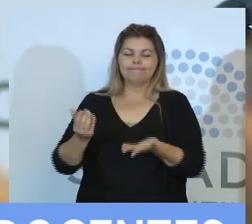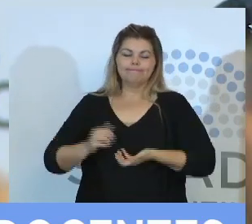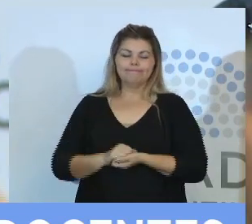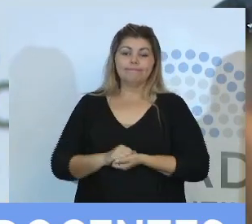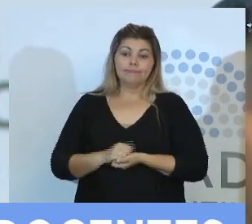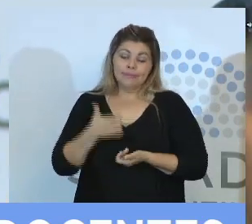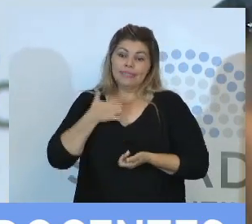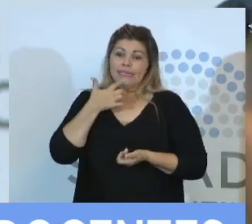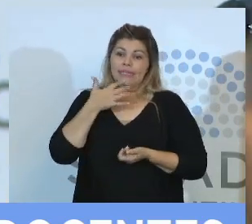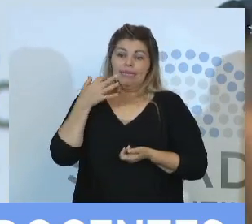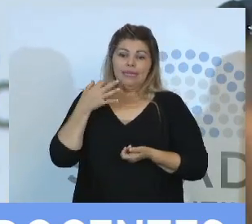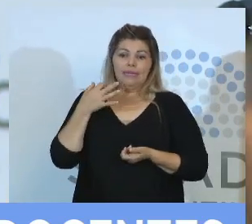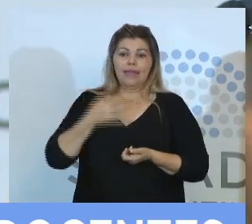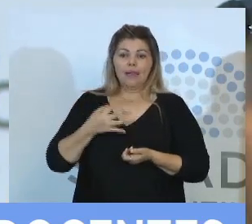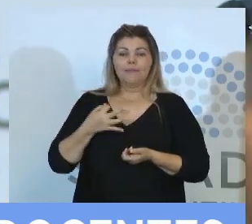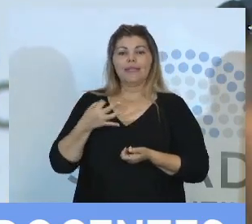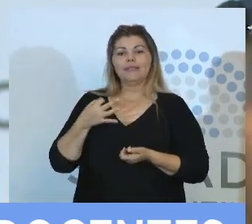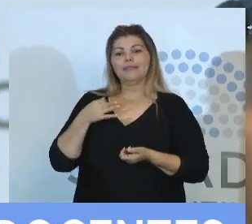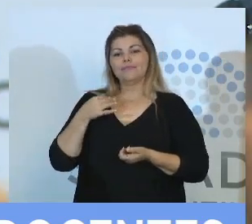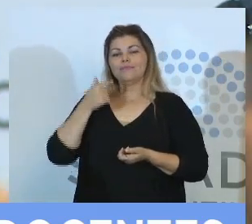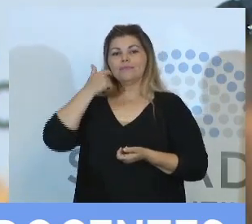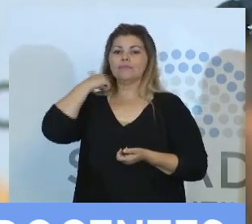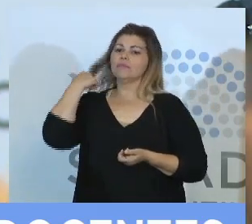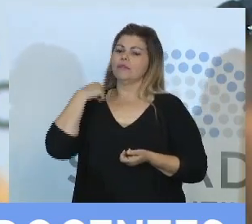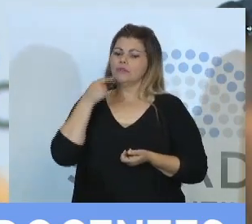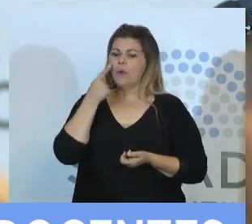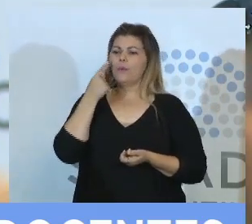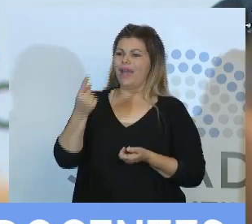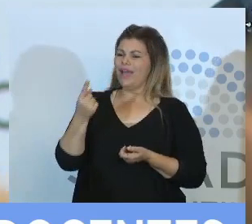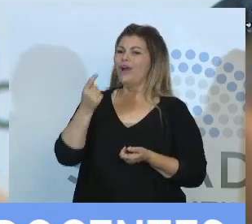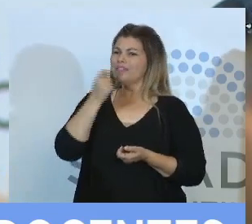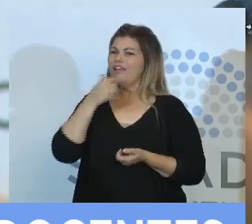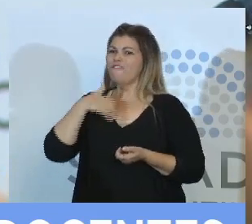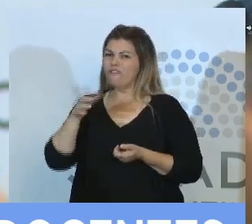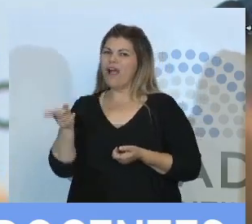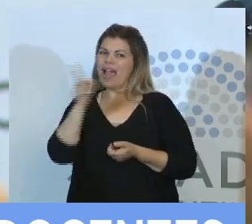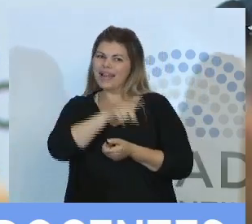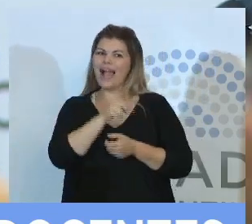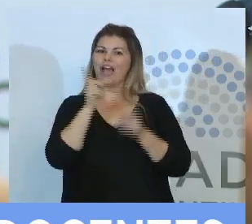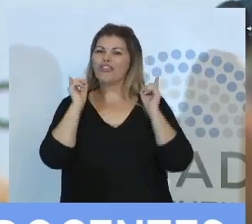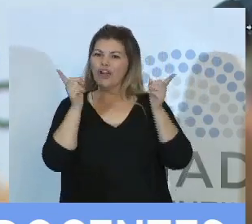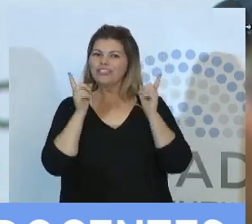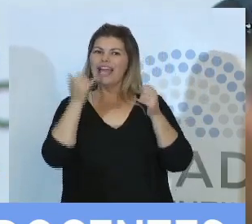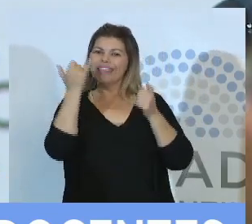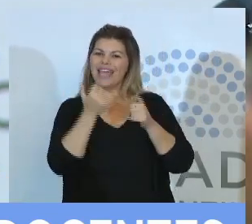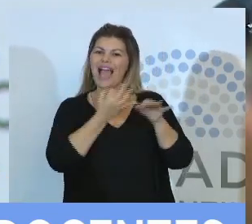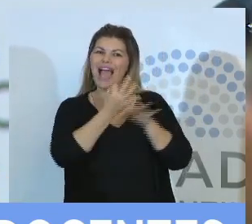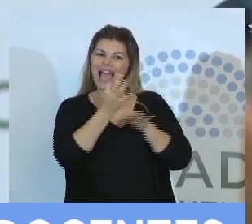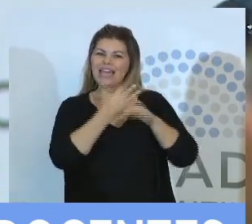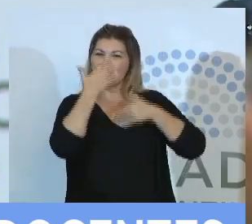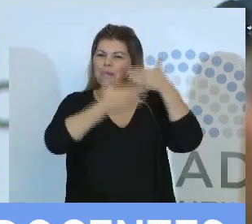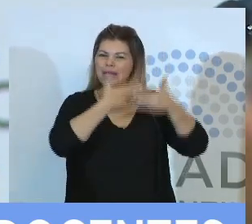Así que realmente veo eso, veo que si hubiese estado capacitada la persona no hubiese pasado tanto, por ahí no de esa